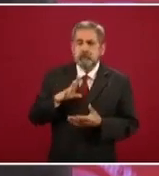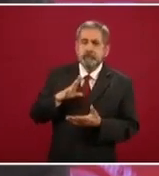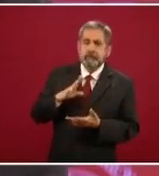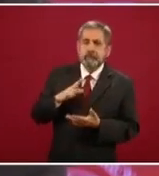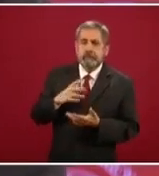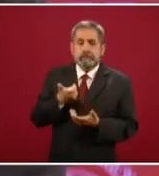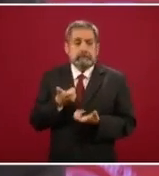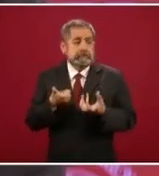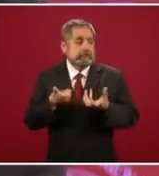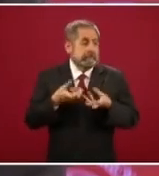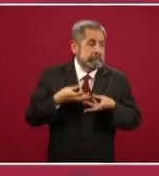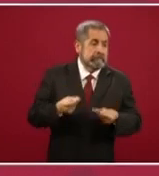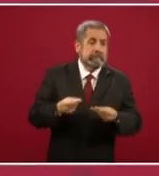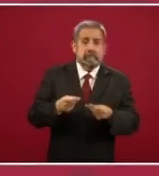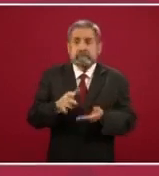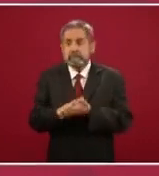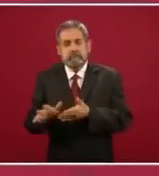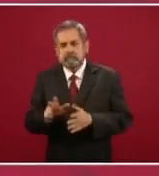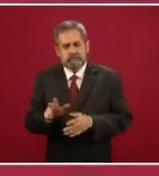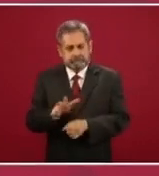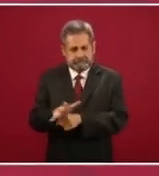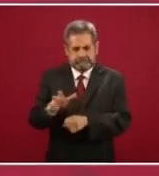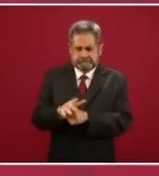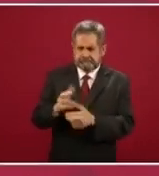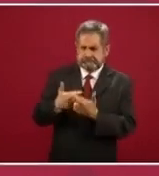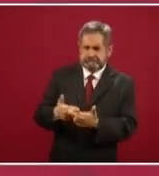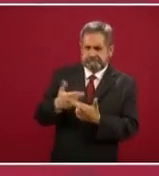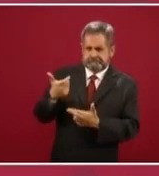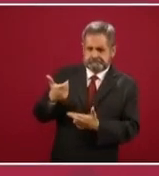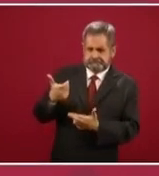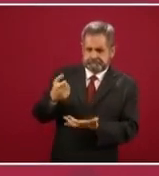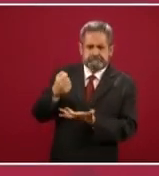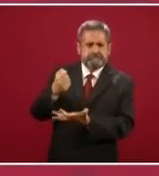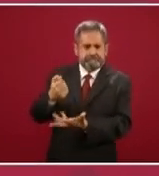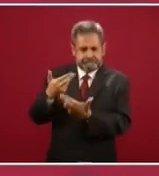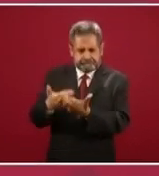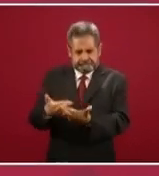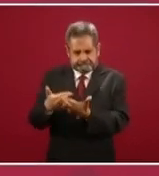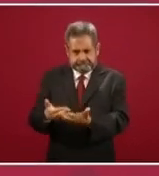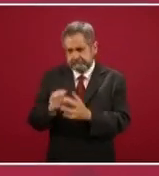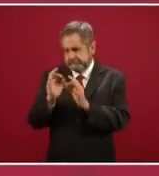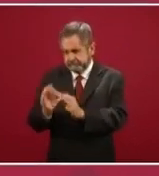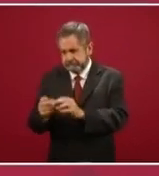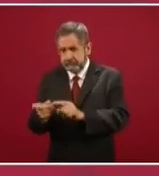presupuesto, y en lo social menos.